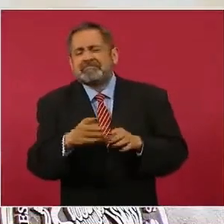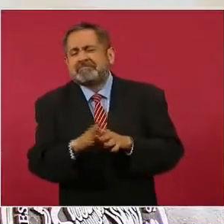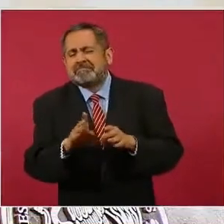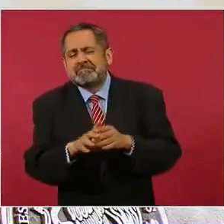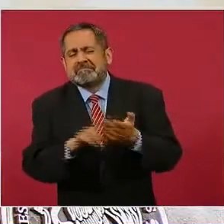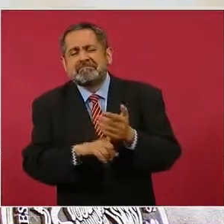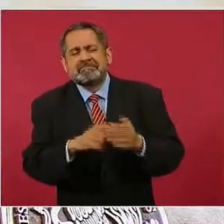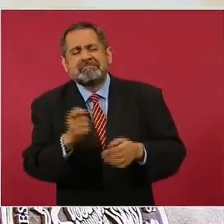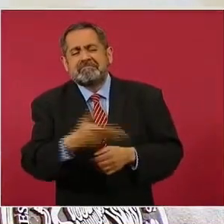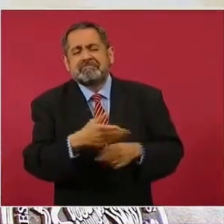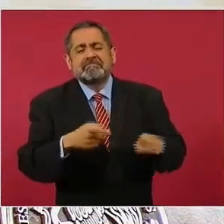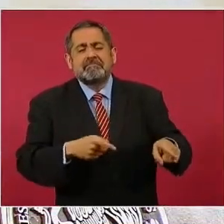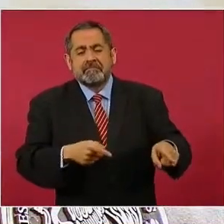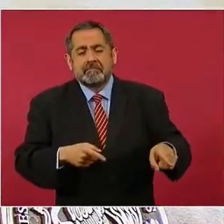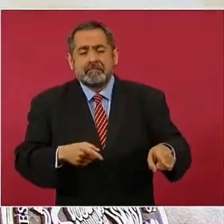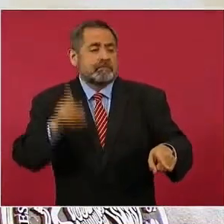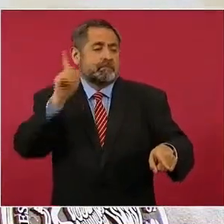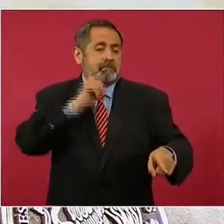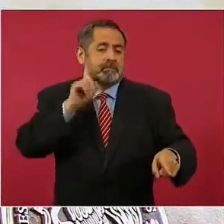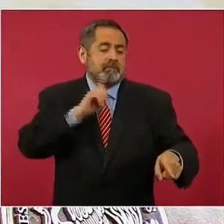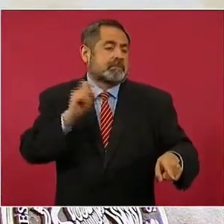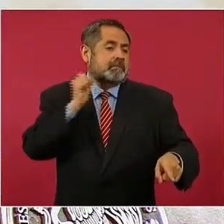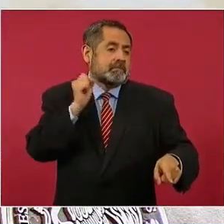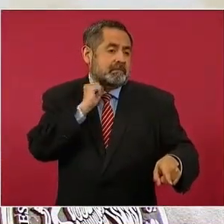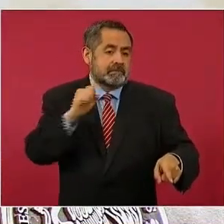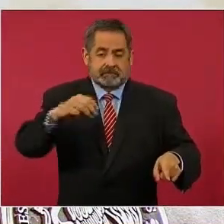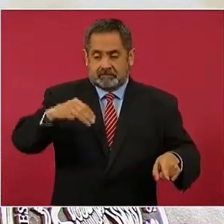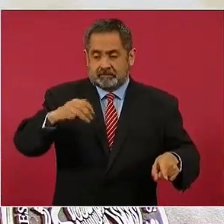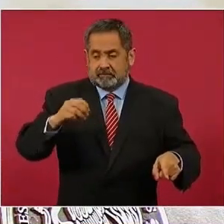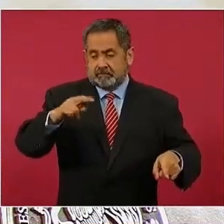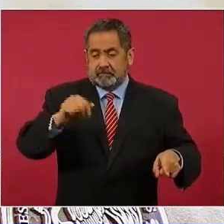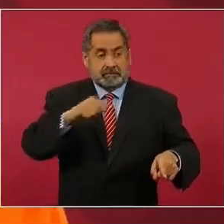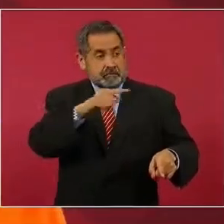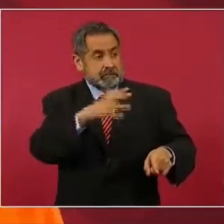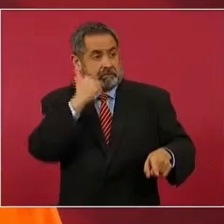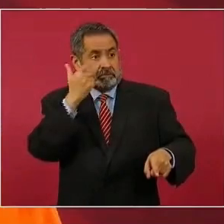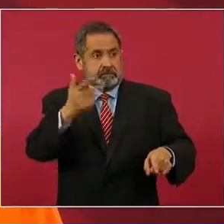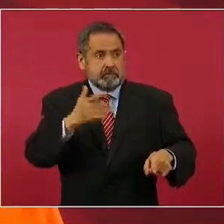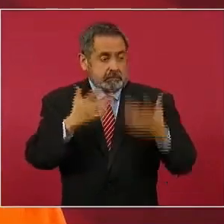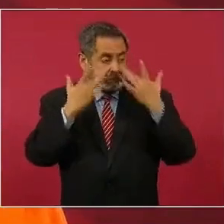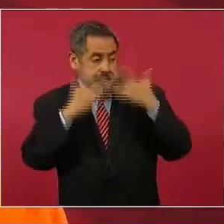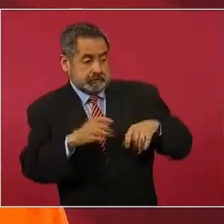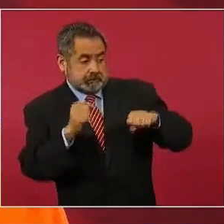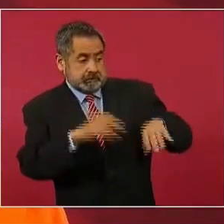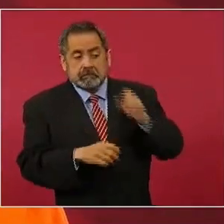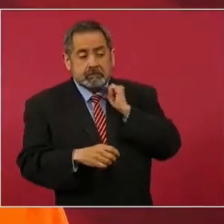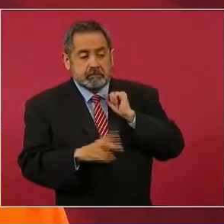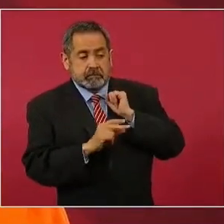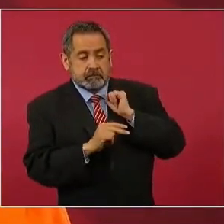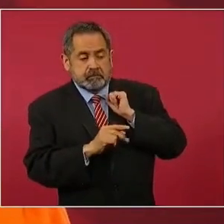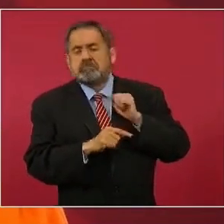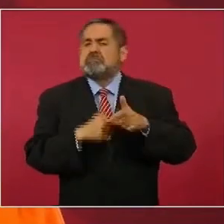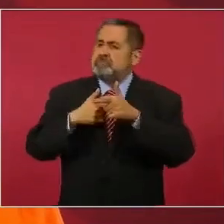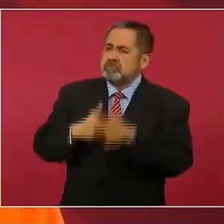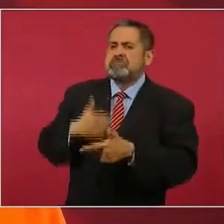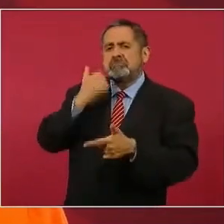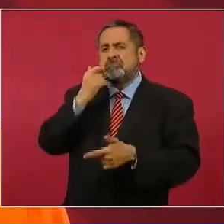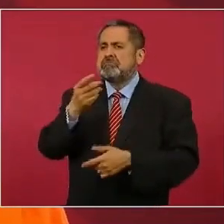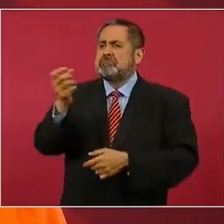posible que una senadora de Morena aspire sin renunciar a su cargo y quiera